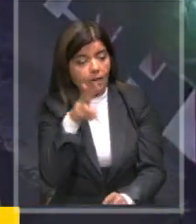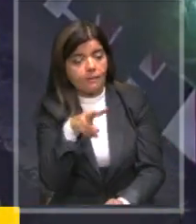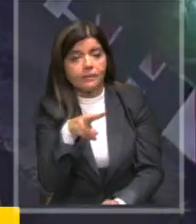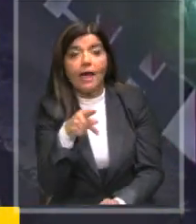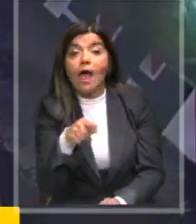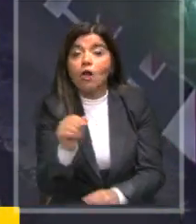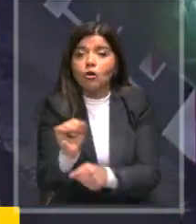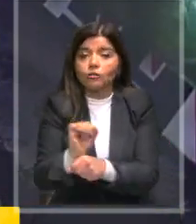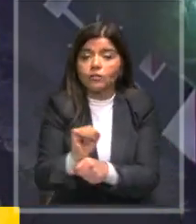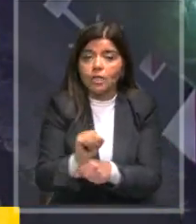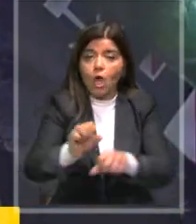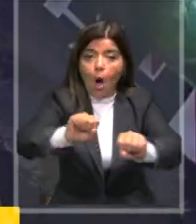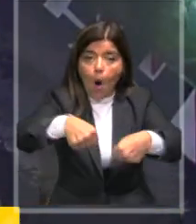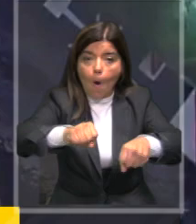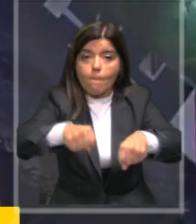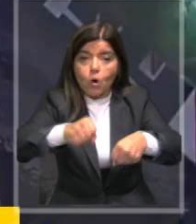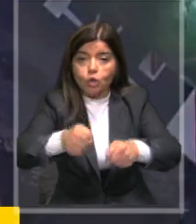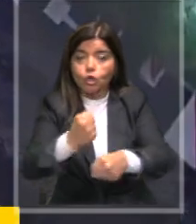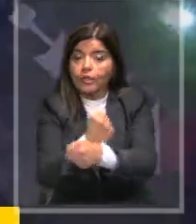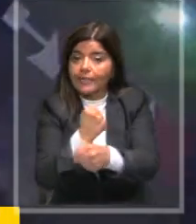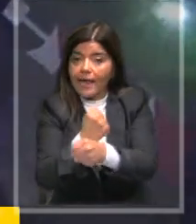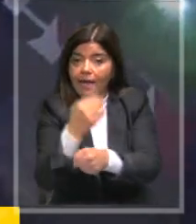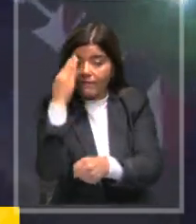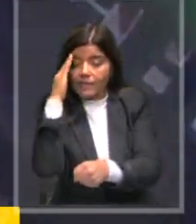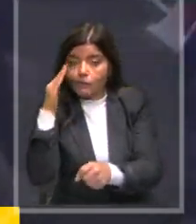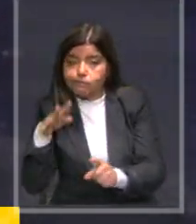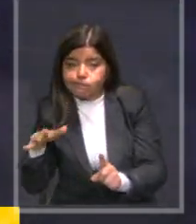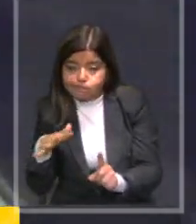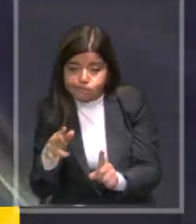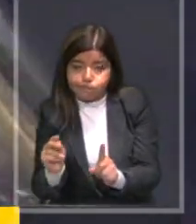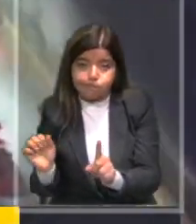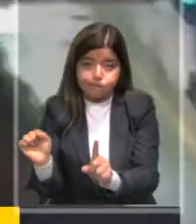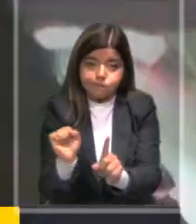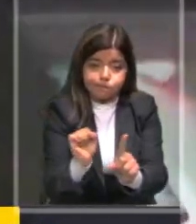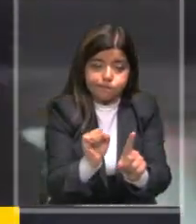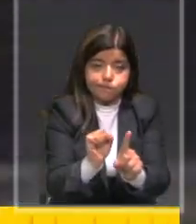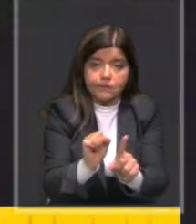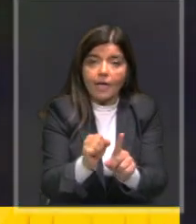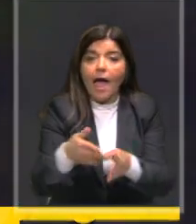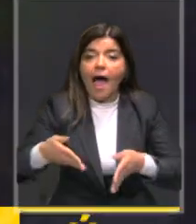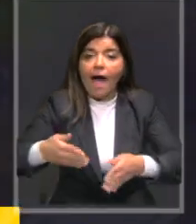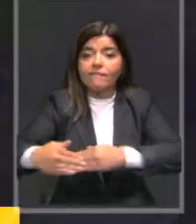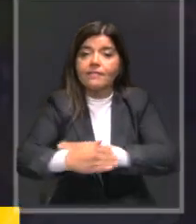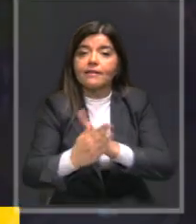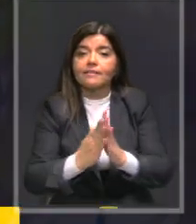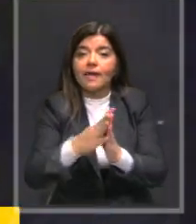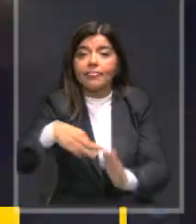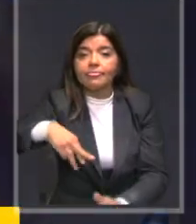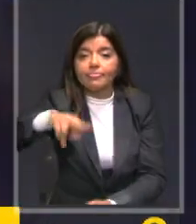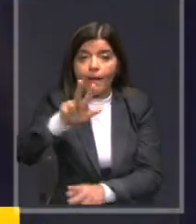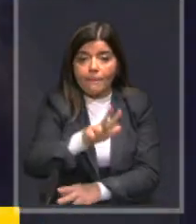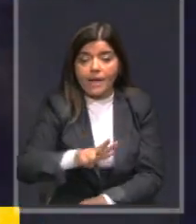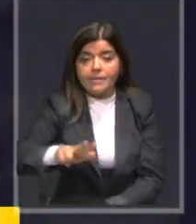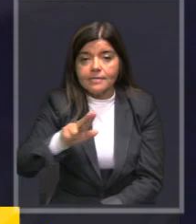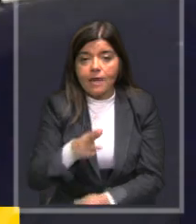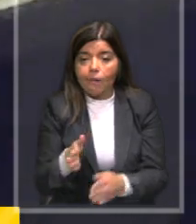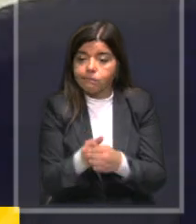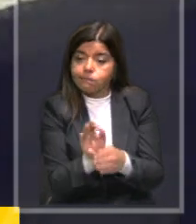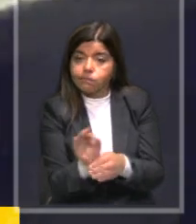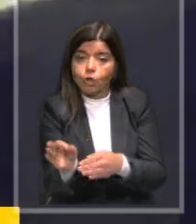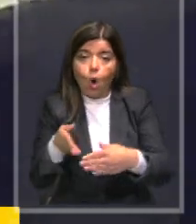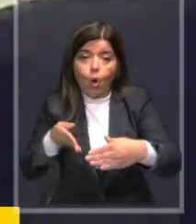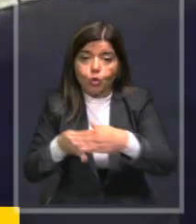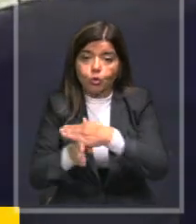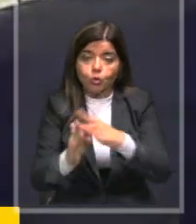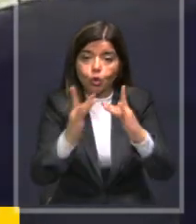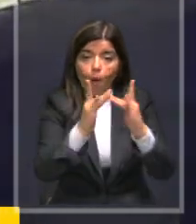los vehículos, las motocicletas de Carabineros, comienzan a seguir a este vehículo por avenida Santa María en dirección hacia el oriente, cruzan por